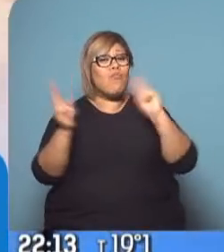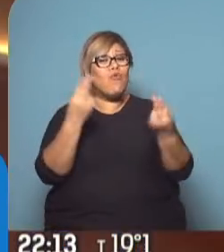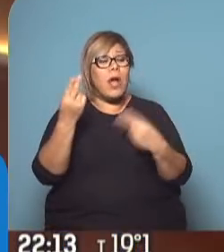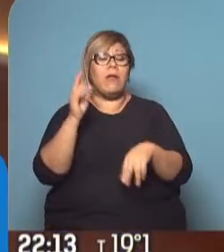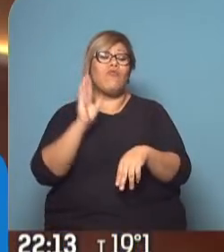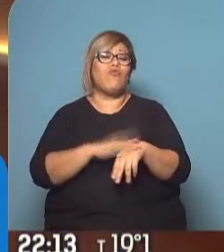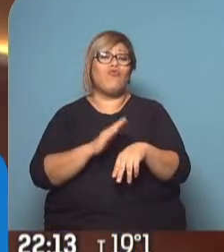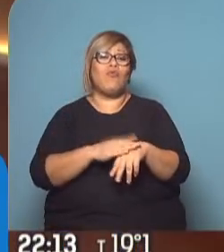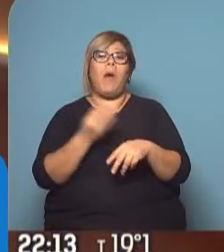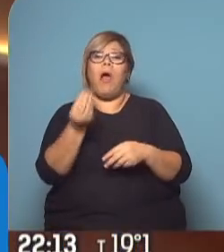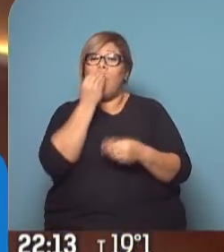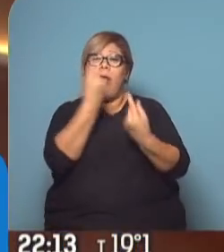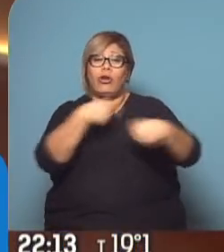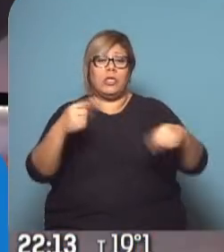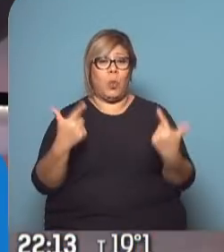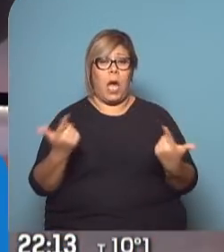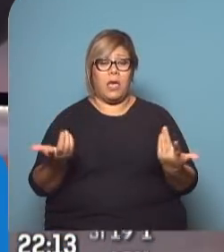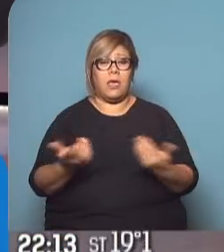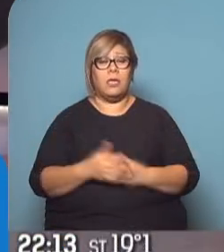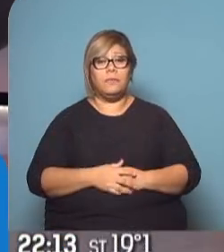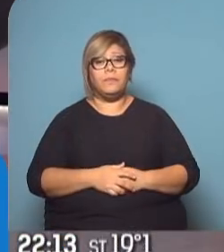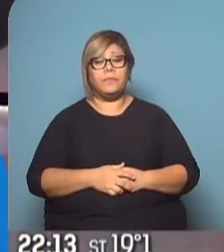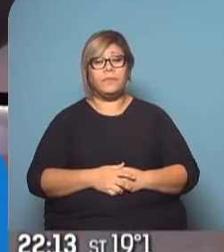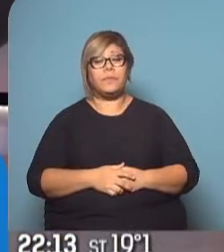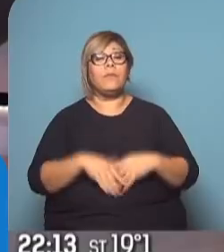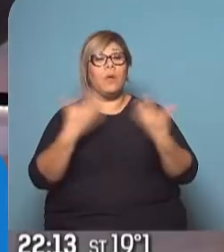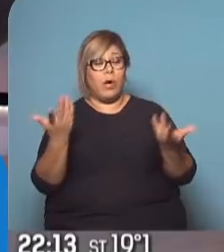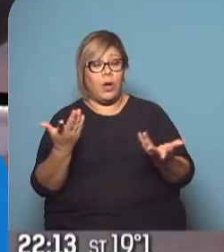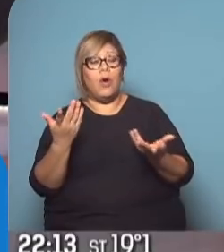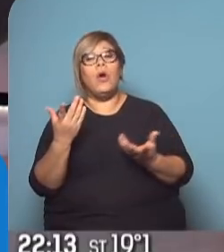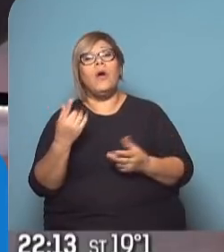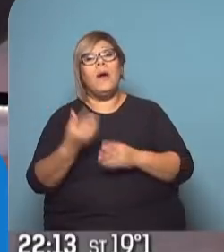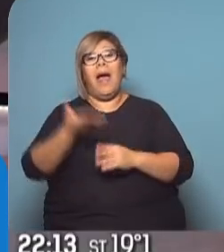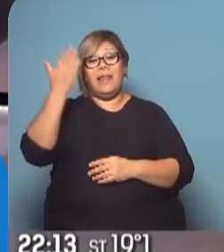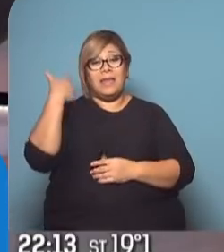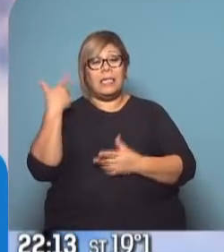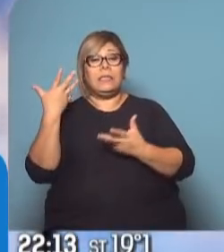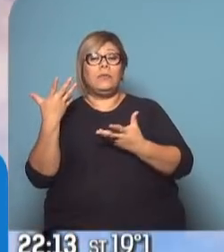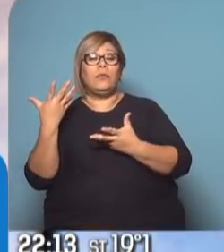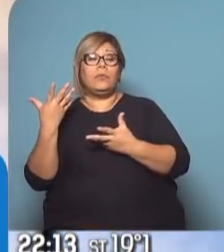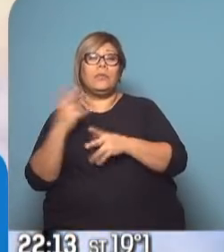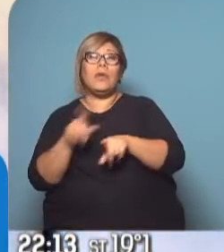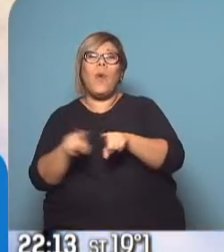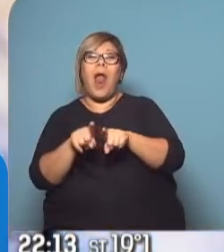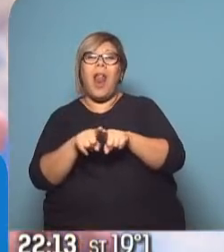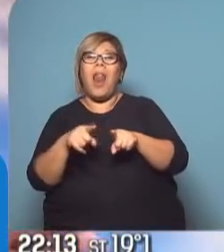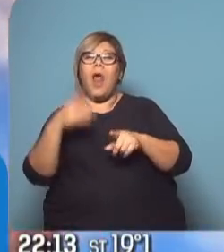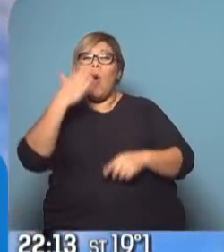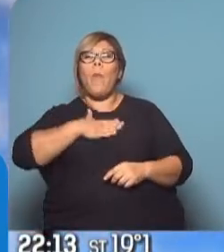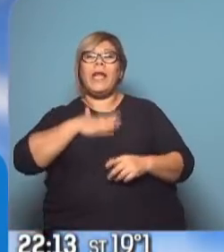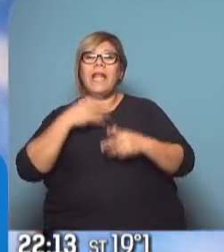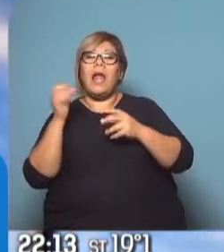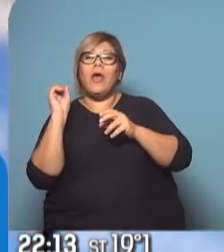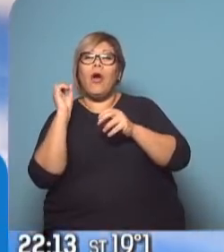interviene tenerlo en ese presente. caso? Bueno, ese es el desafío que hay. Se intentó con una intervención humanitaria, fracasó, pero ahí también tenemos que tener presente que en los